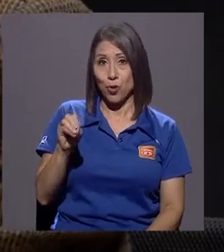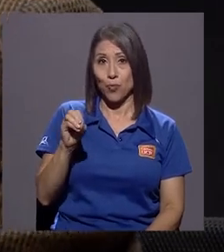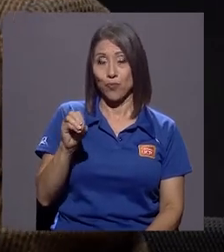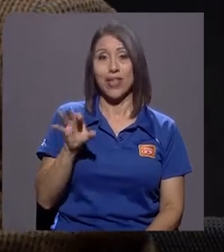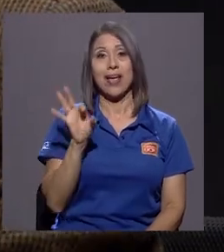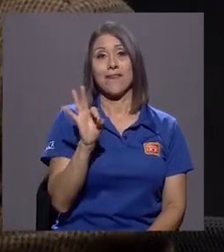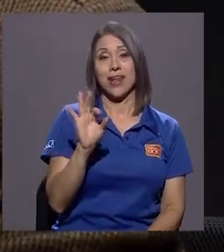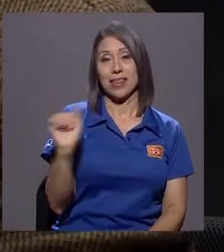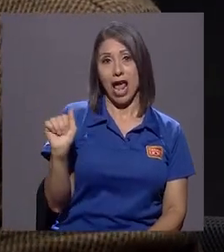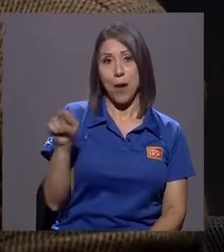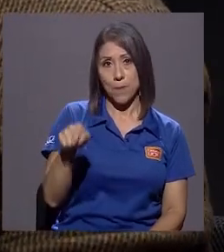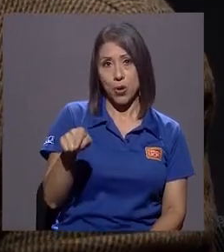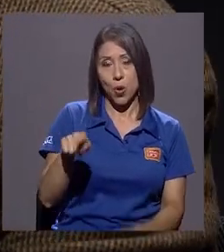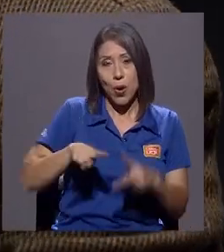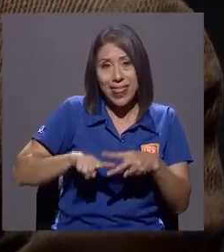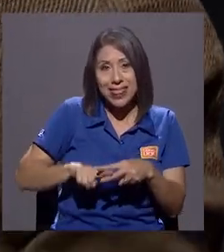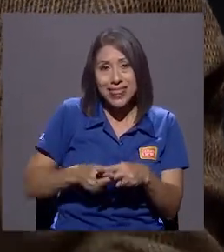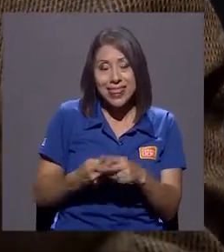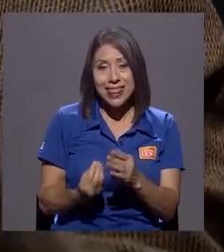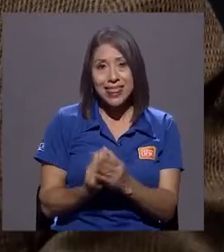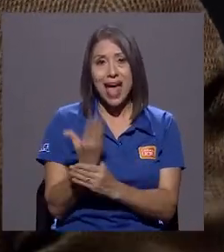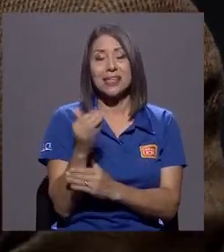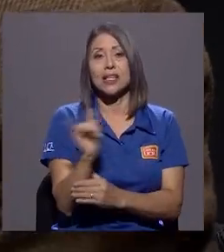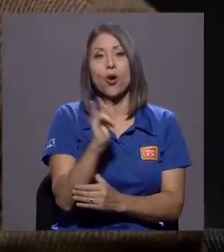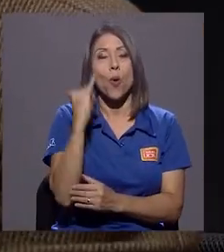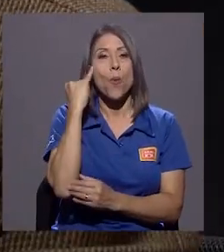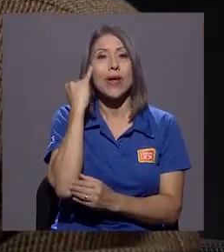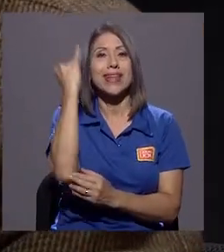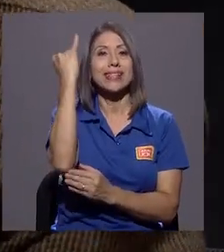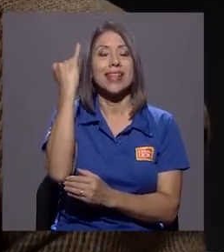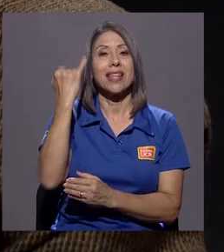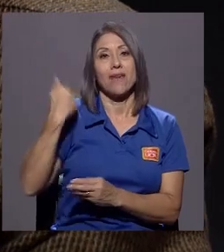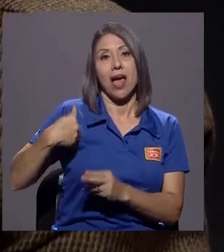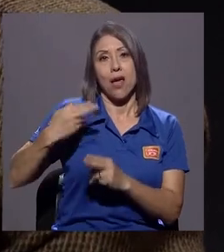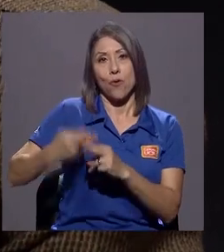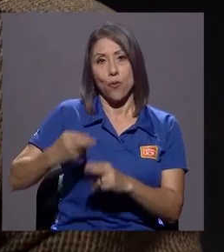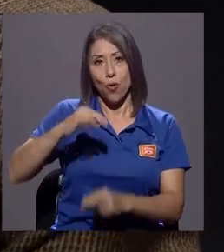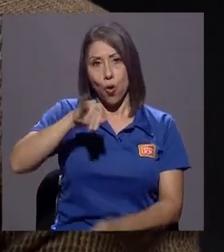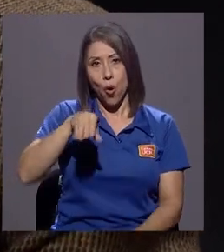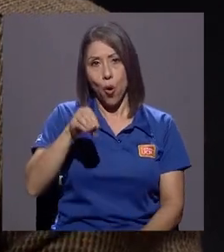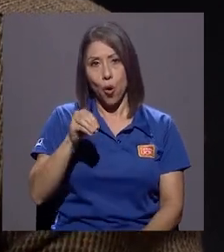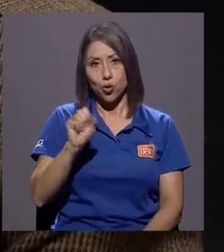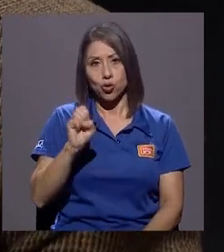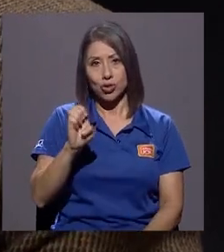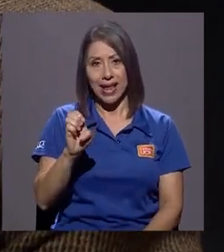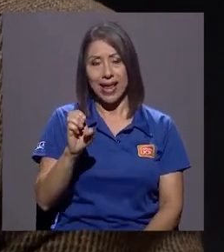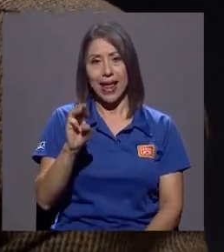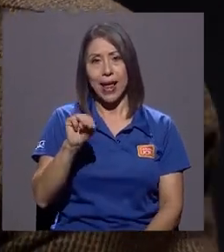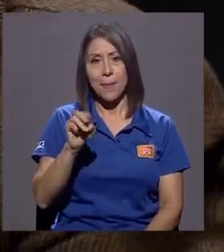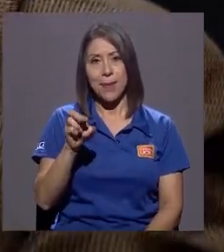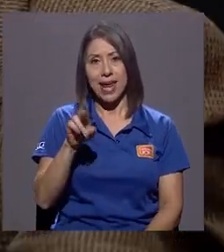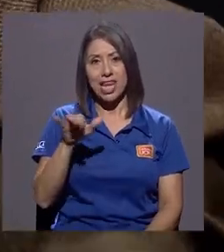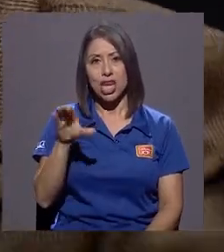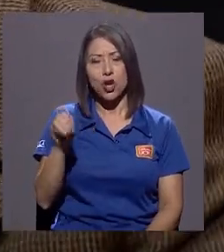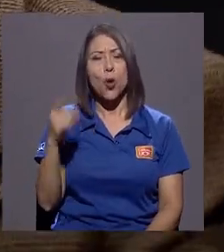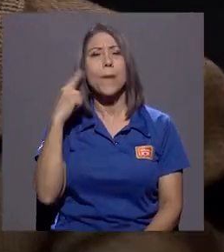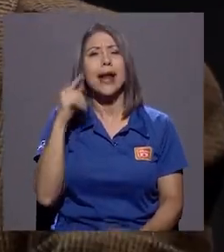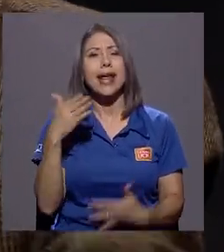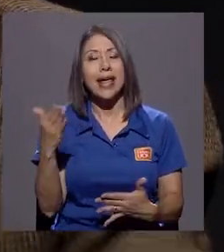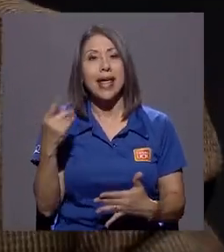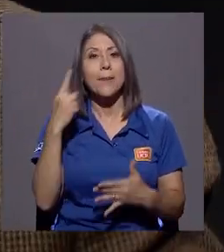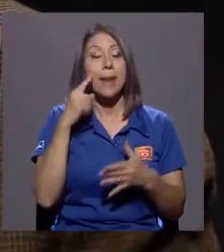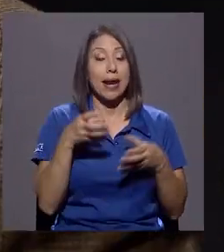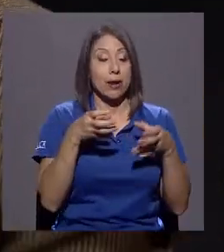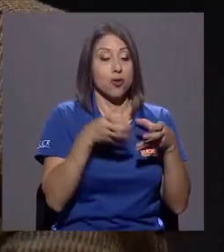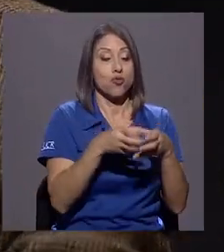de esto el frente amplio nace como una iniciativa de josé merino para agrupar a